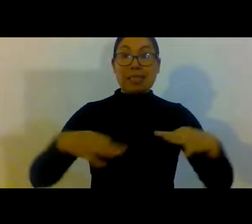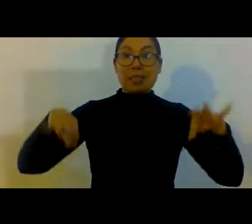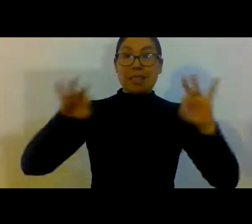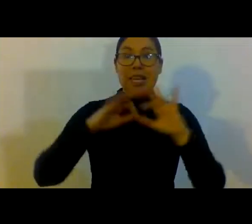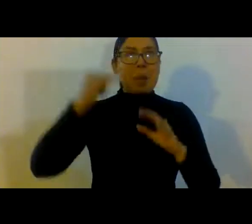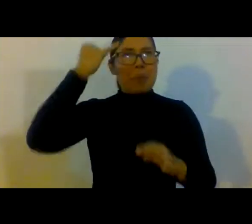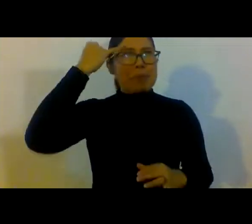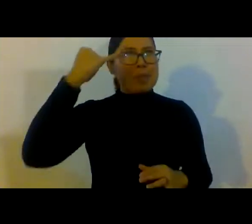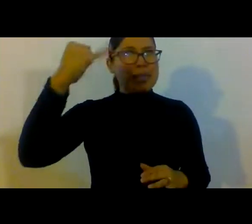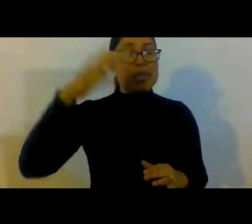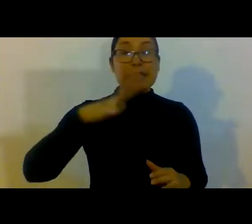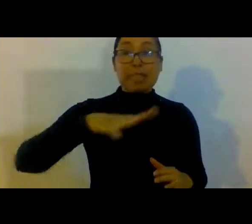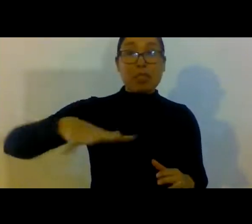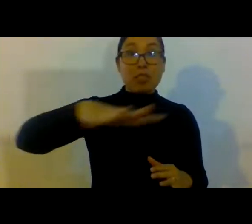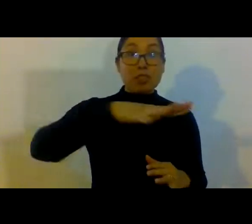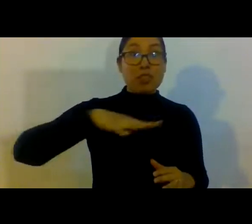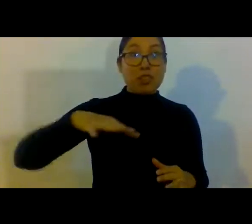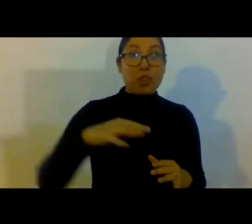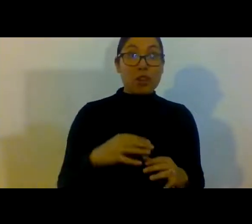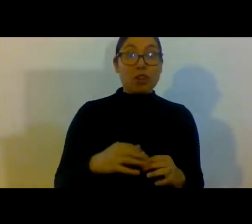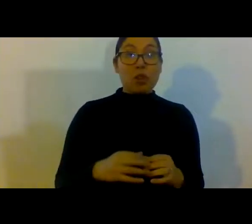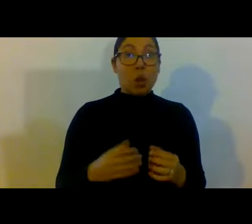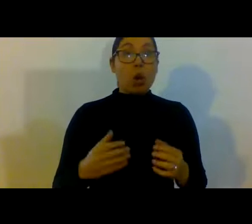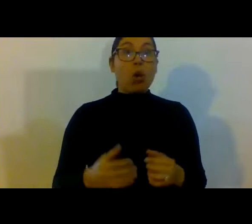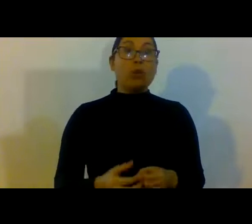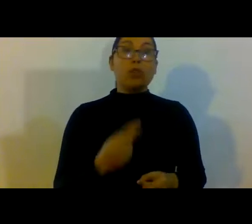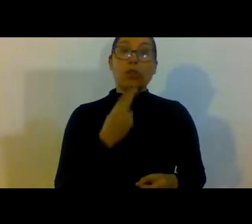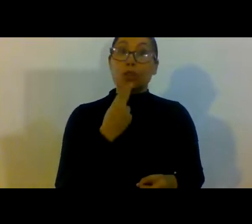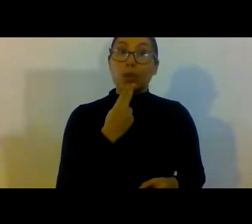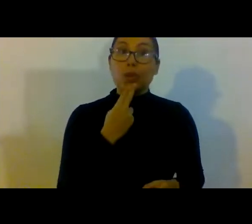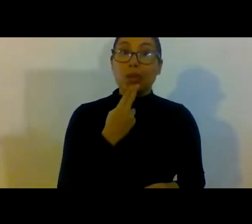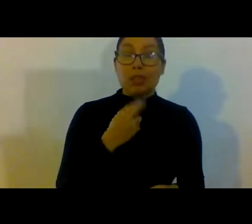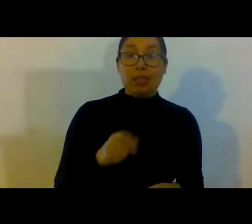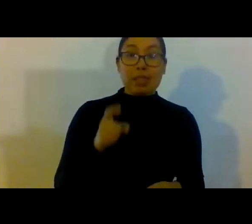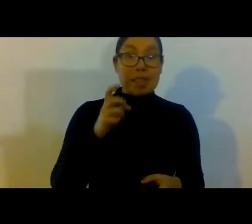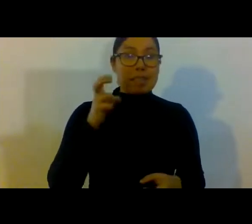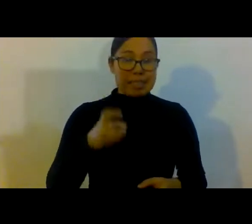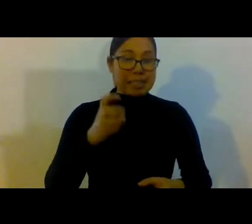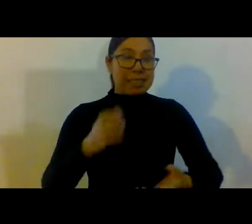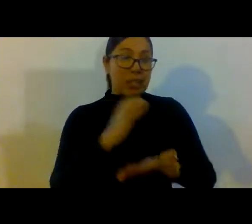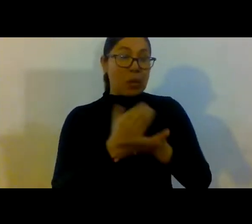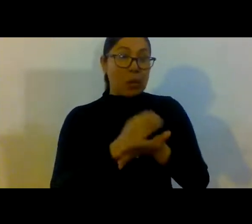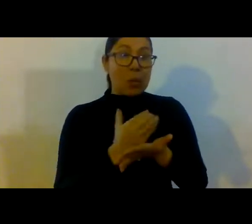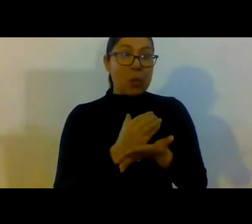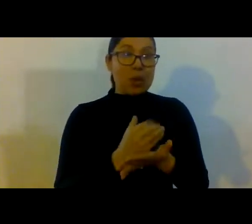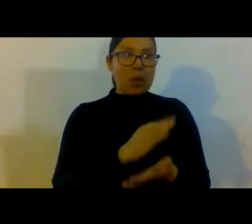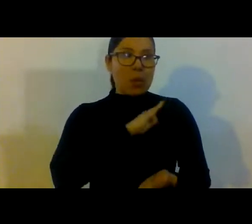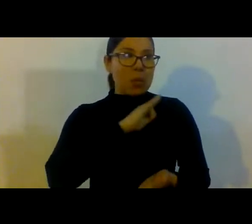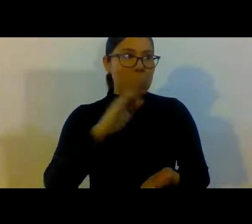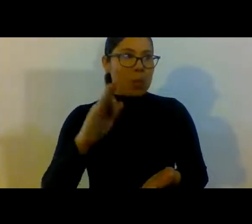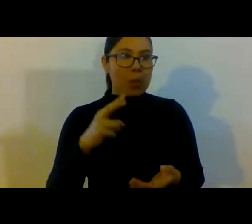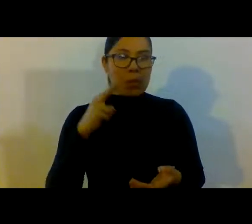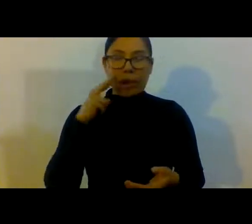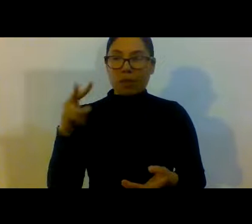dar seguimiento a un abuso sexual. ¿A qué me refiero? Que a lo mejor ese niño o niña, yo como adulto puedo identificar que